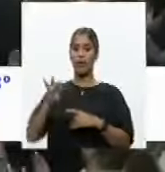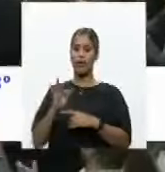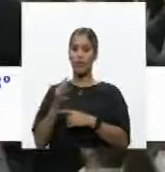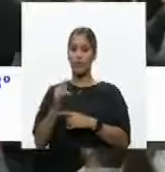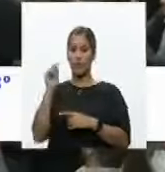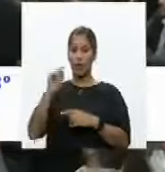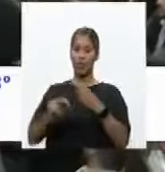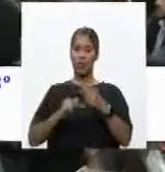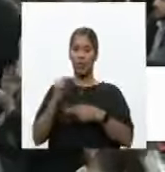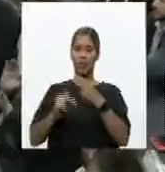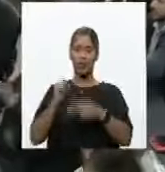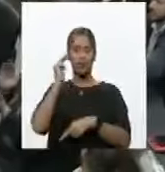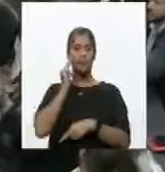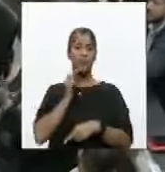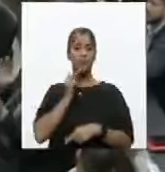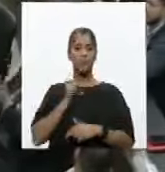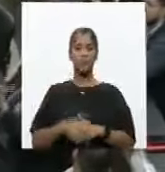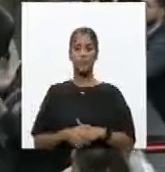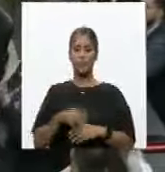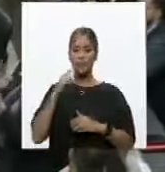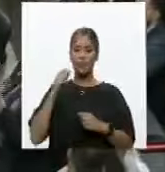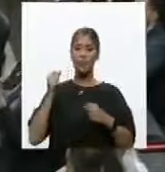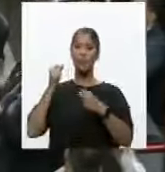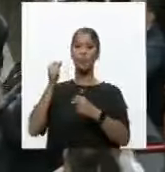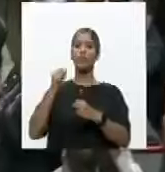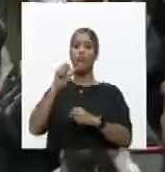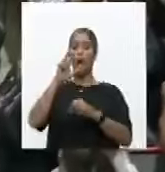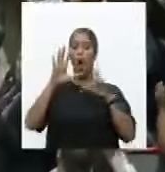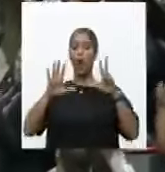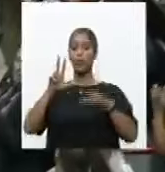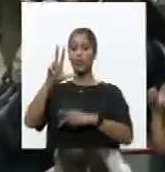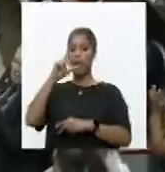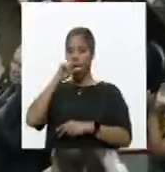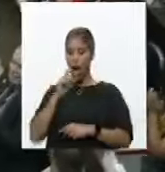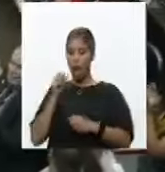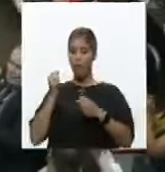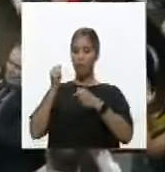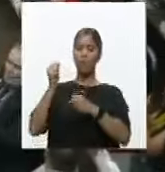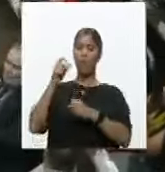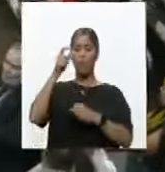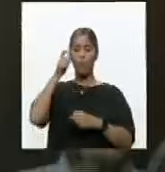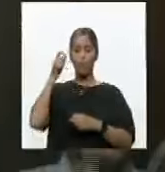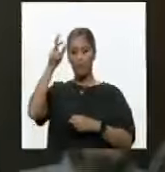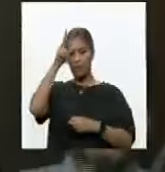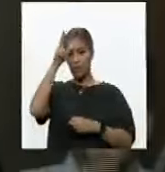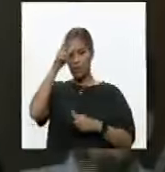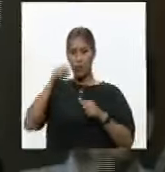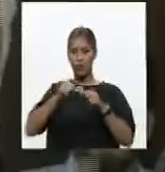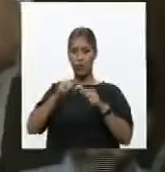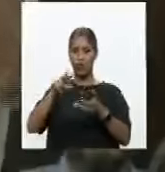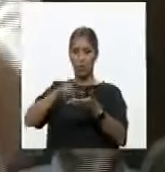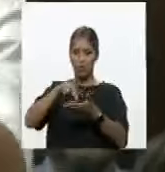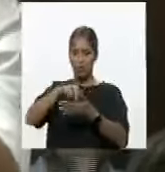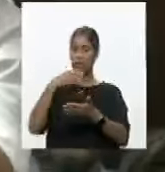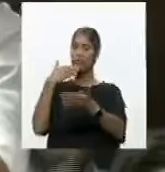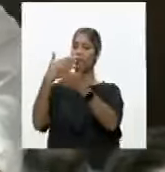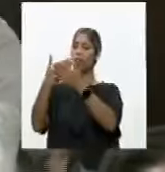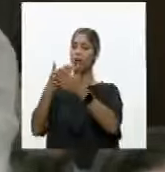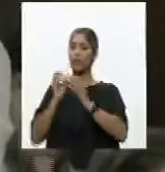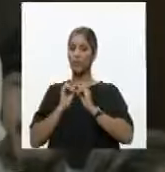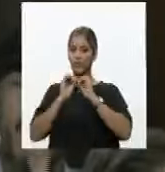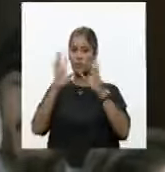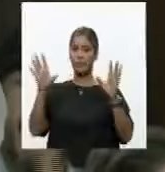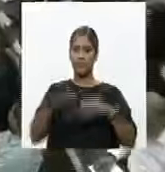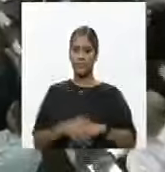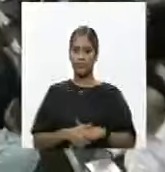de esta revolución bolivariana. ¡Que viva sus 83 años! ¡Que viva el pueblo falconiano! ¡Seguimos de pie! Gracias a su mensaje.